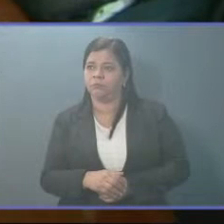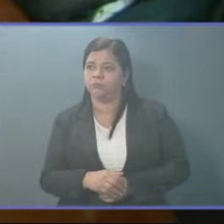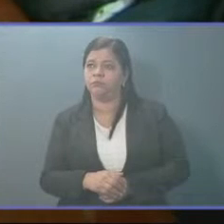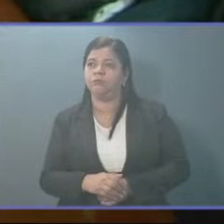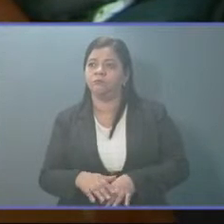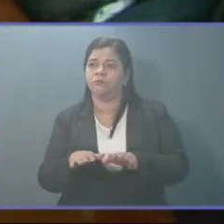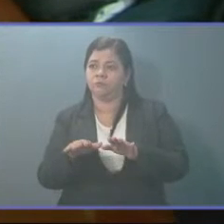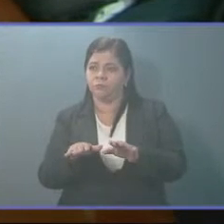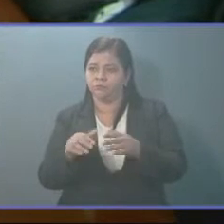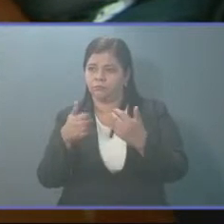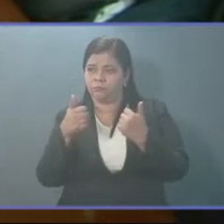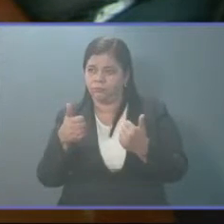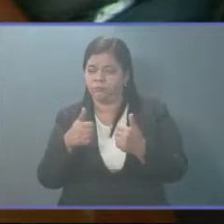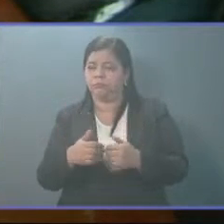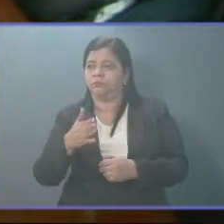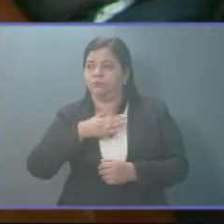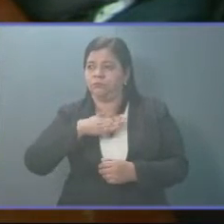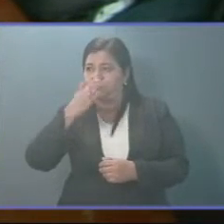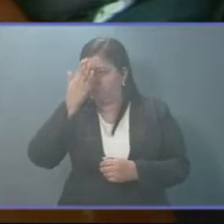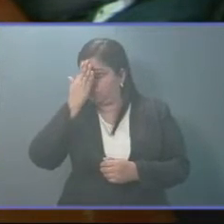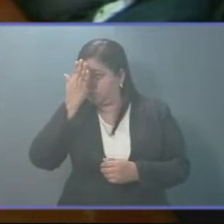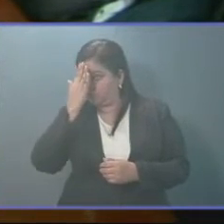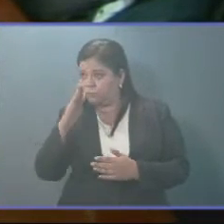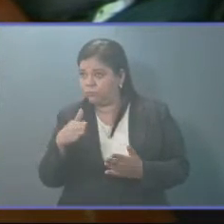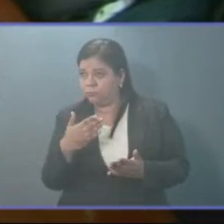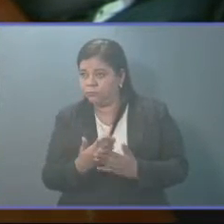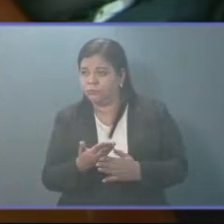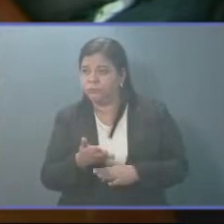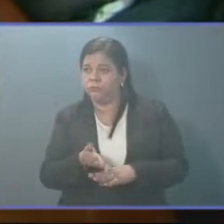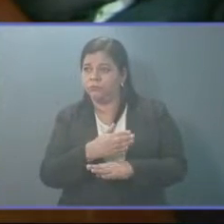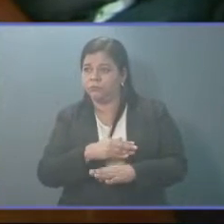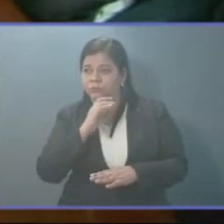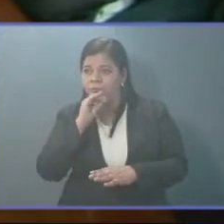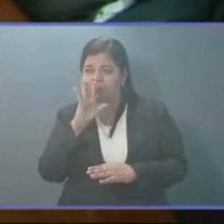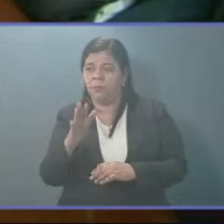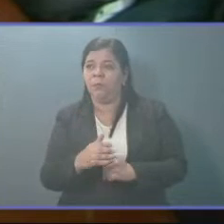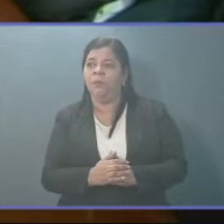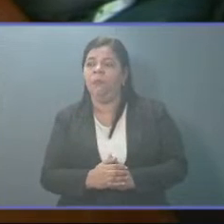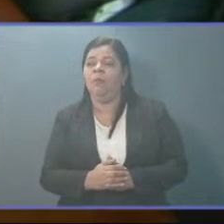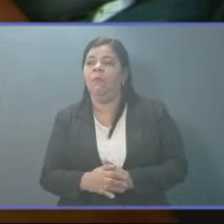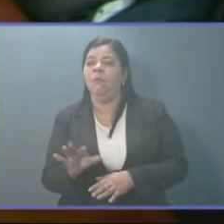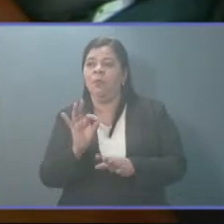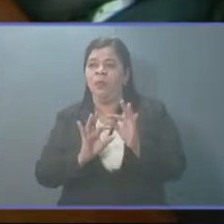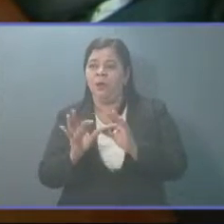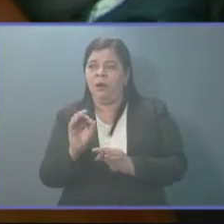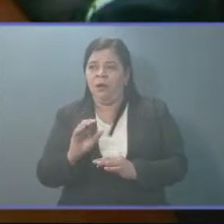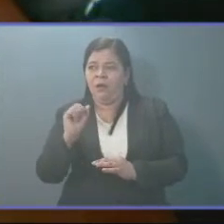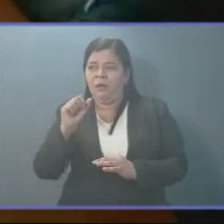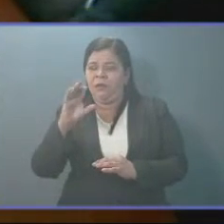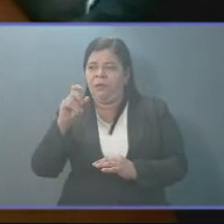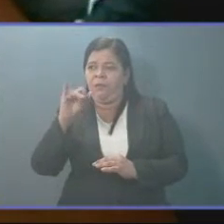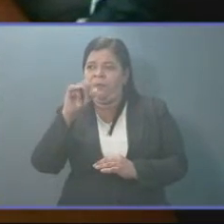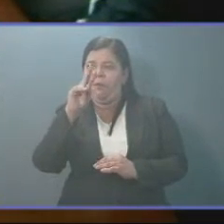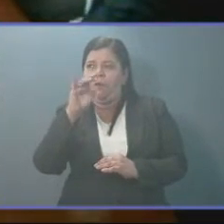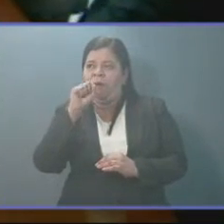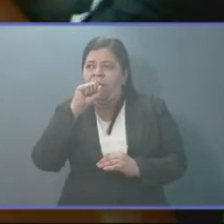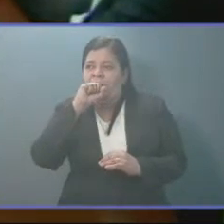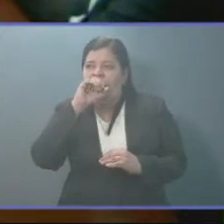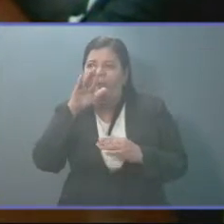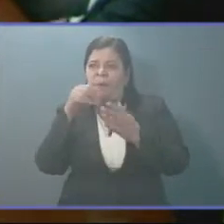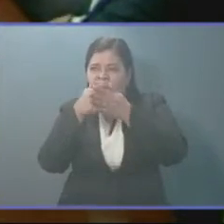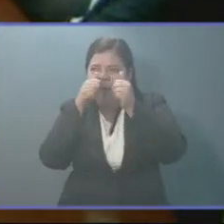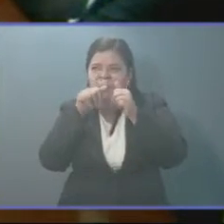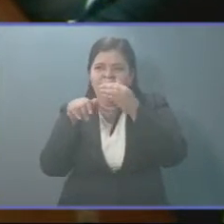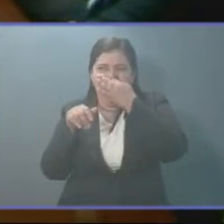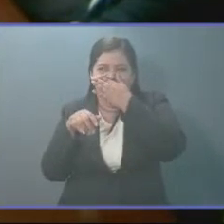Muy bien, entiendo que más adelante están las excepciones, ¿verdad? Ajá,